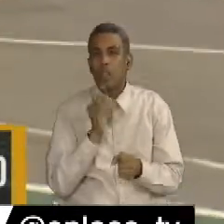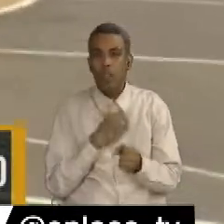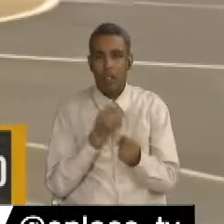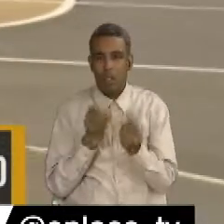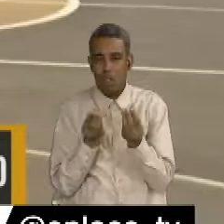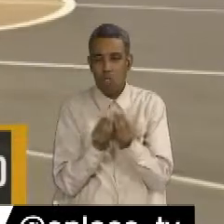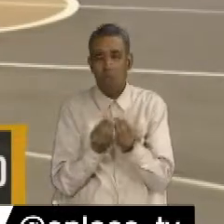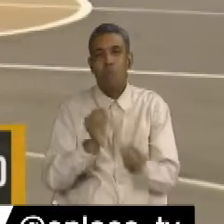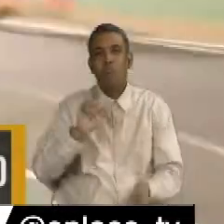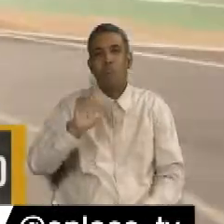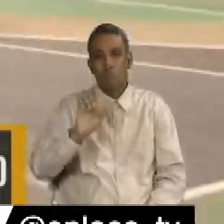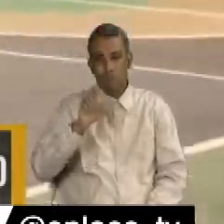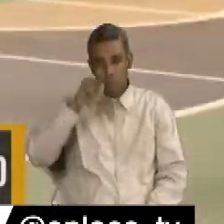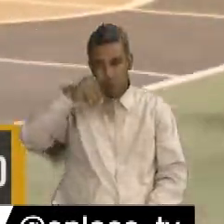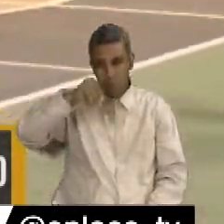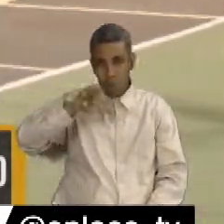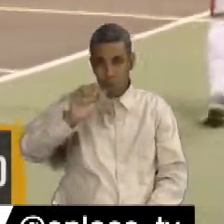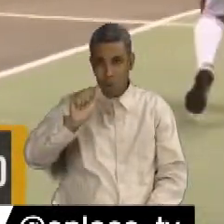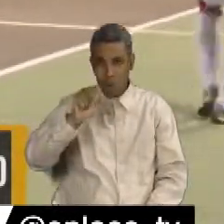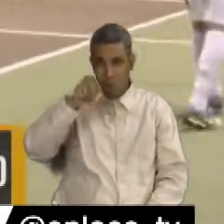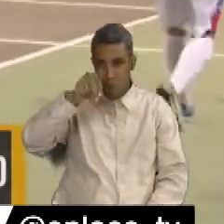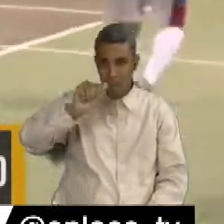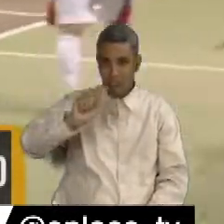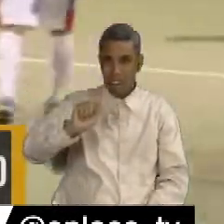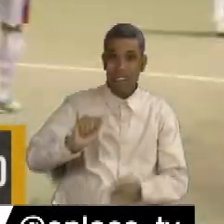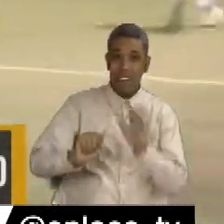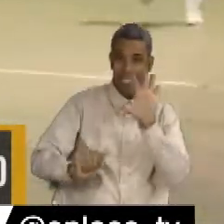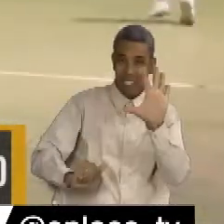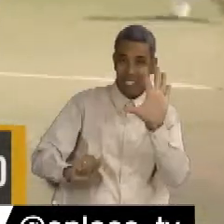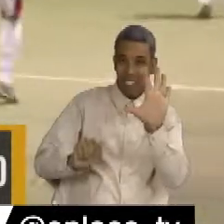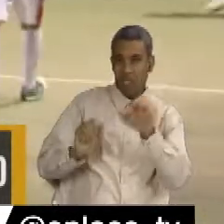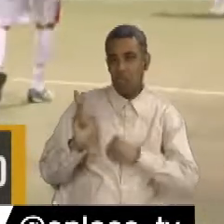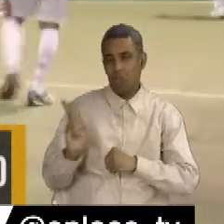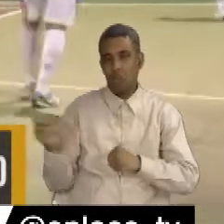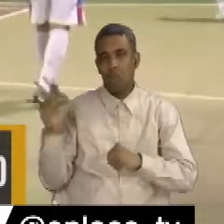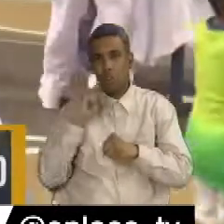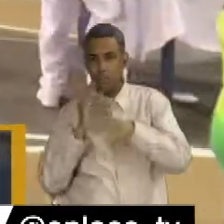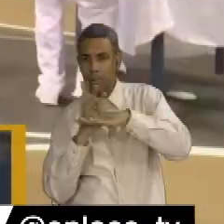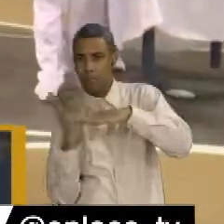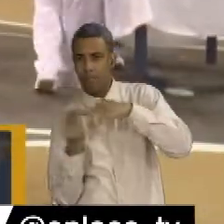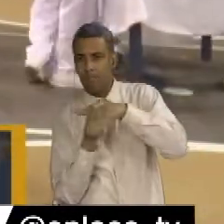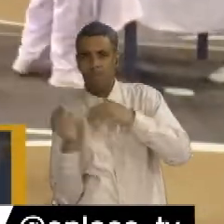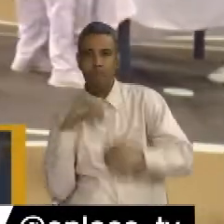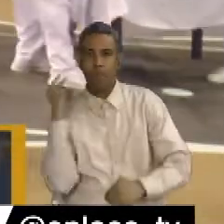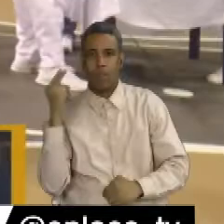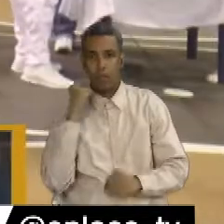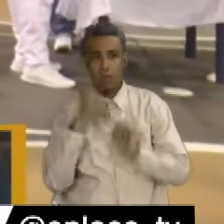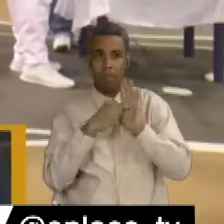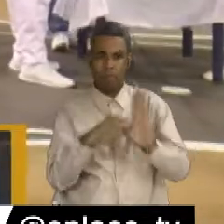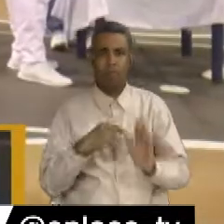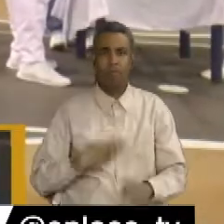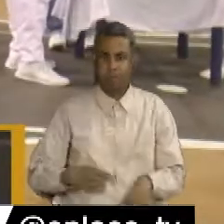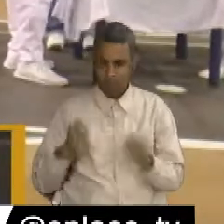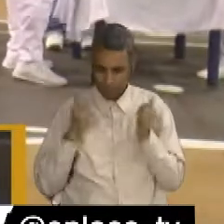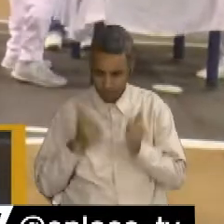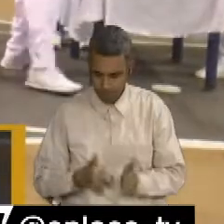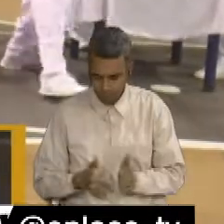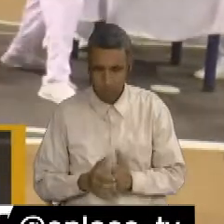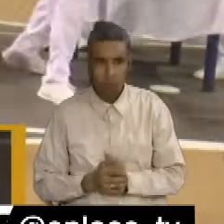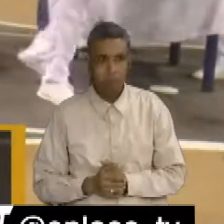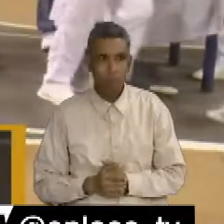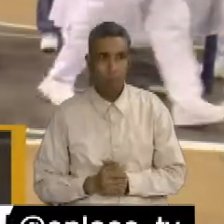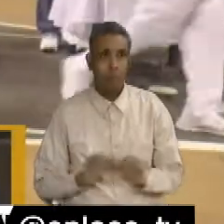5-2 al equipo de Miraflores, quedando como el nuevo campeón de este campeonato. Excelente, un buen balance,